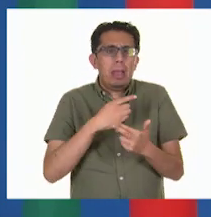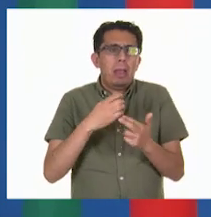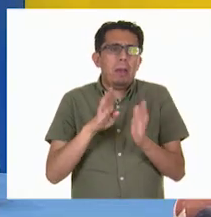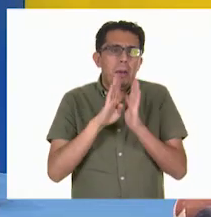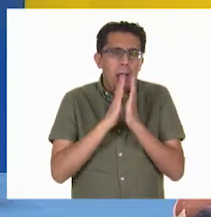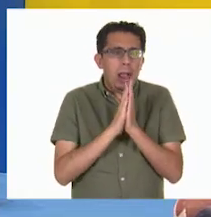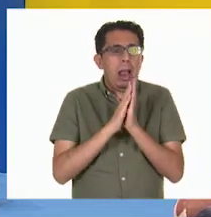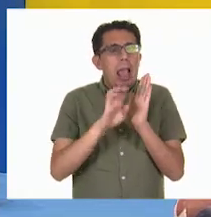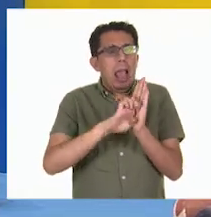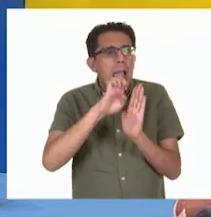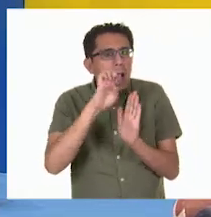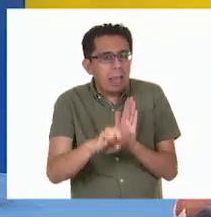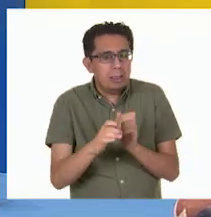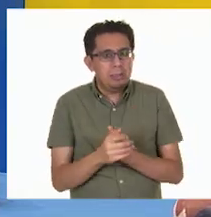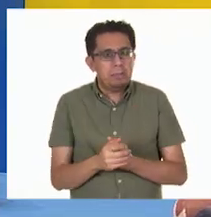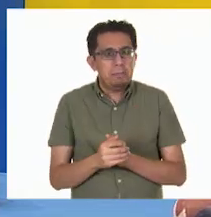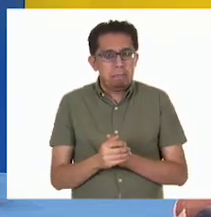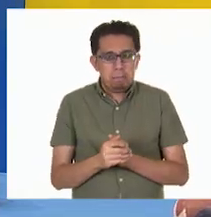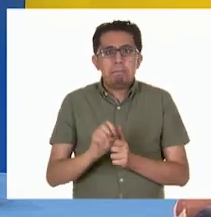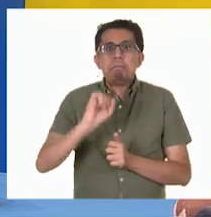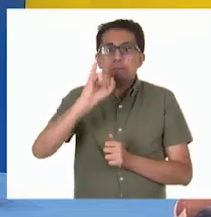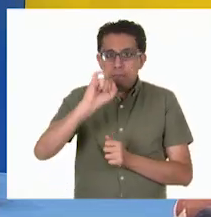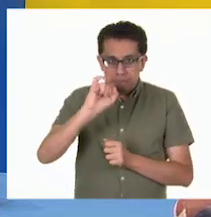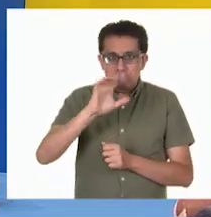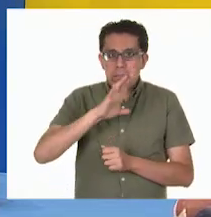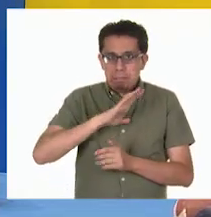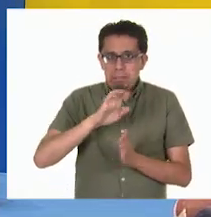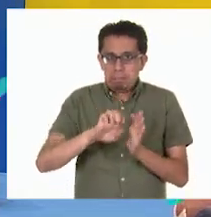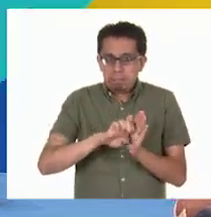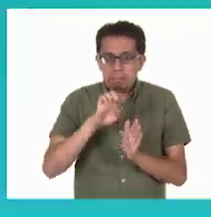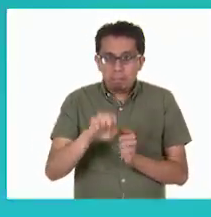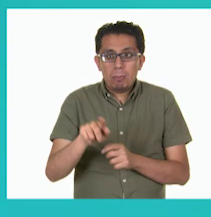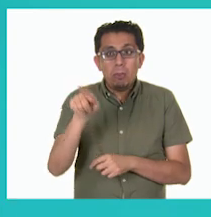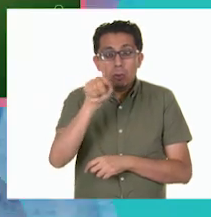maestro? Sí, Joaquín, como podrán observarle,